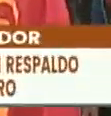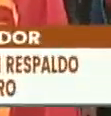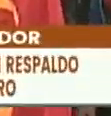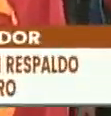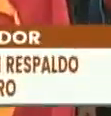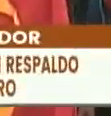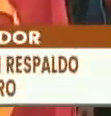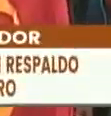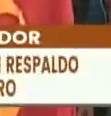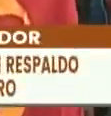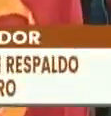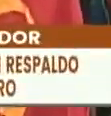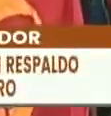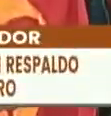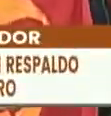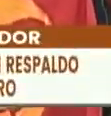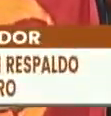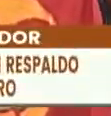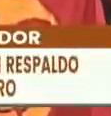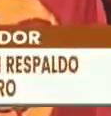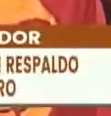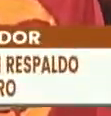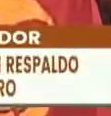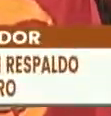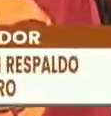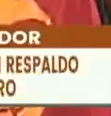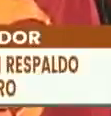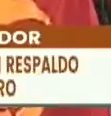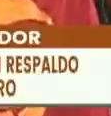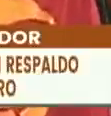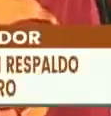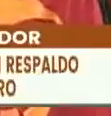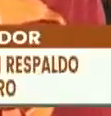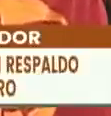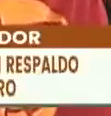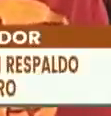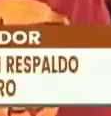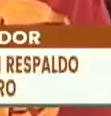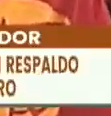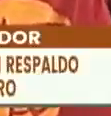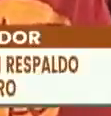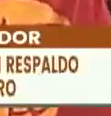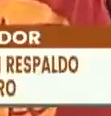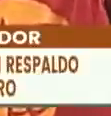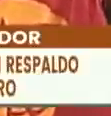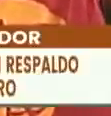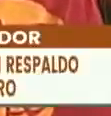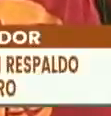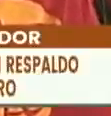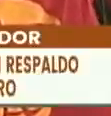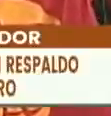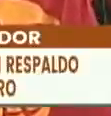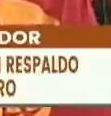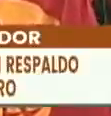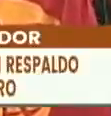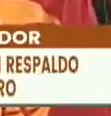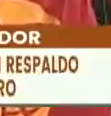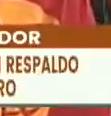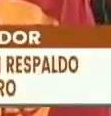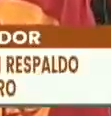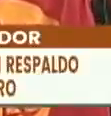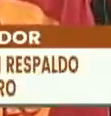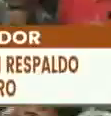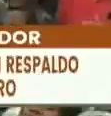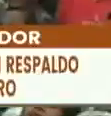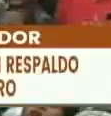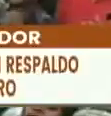Unidos, siempre juntos. Nosotros, los revolucionarios y las revolucionarias. El día que se metan con uno, se van a meter